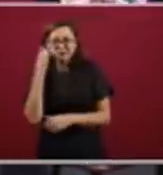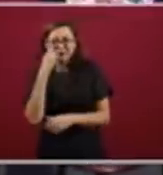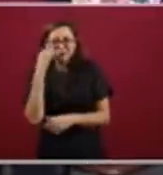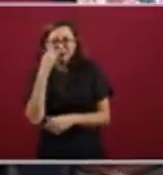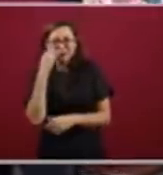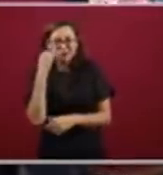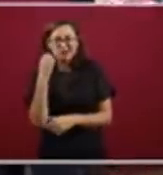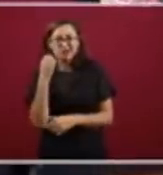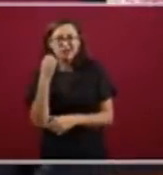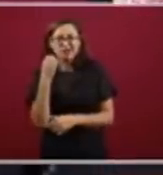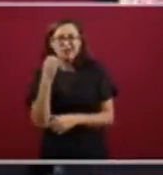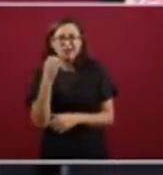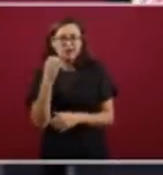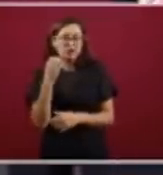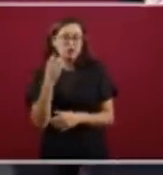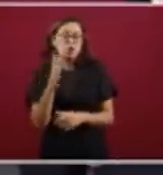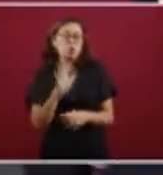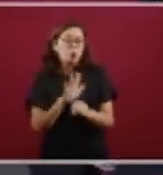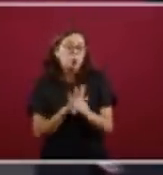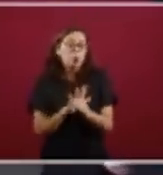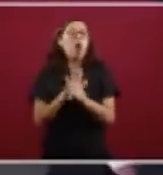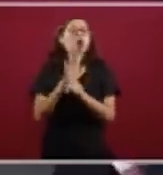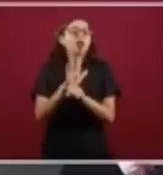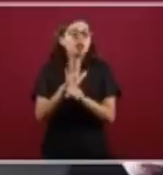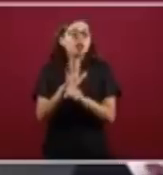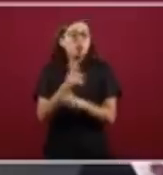la principal o la única